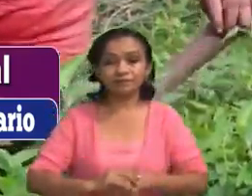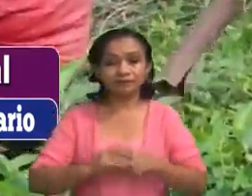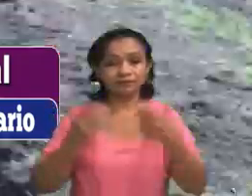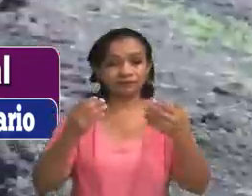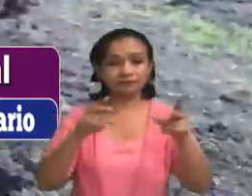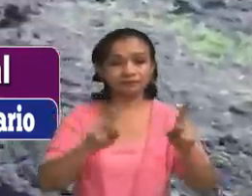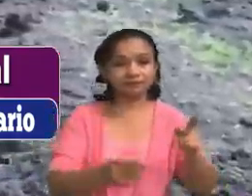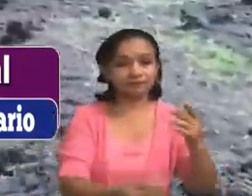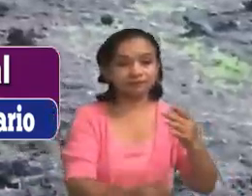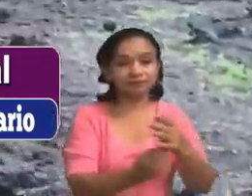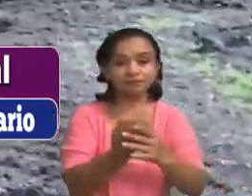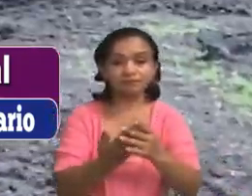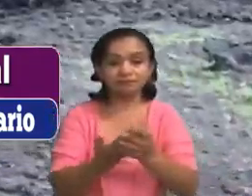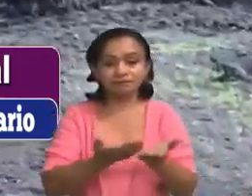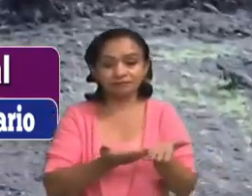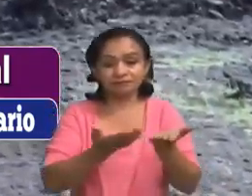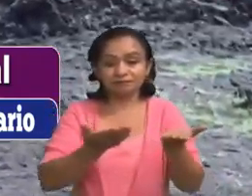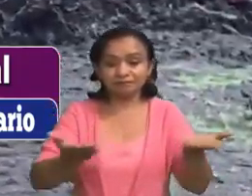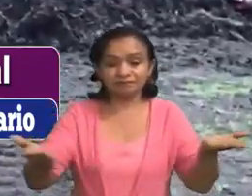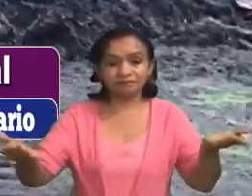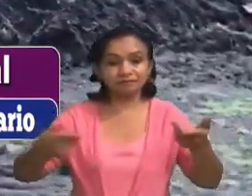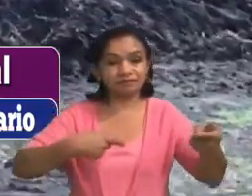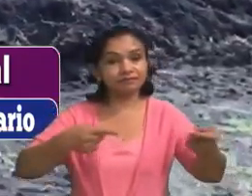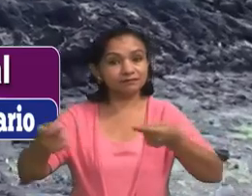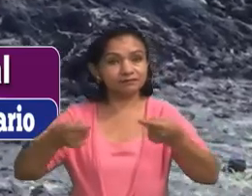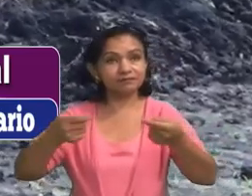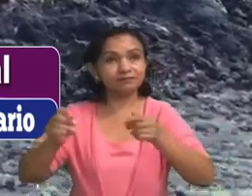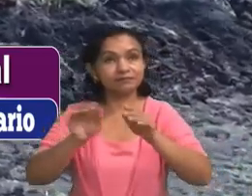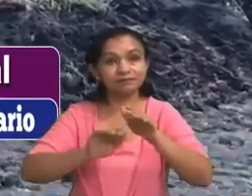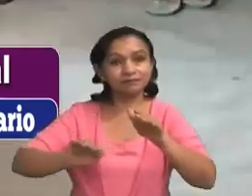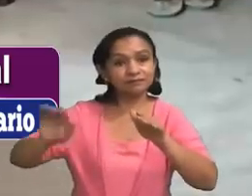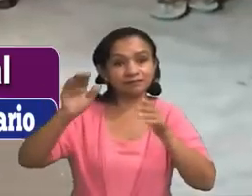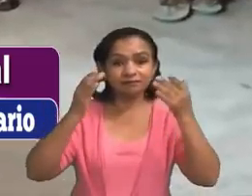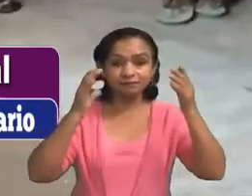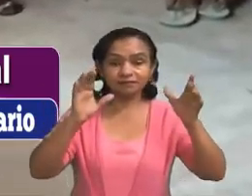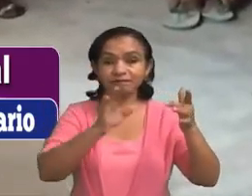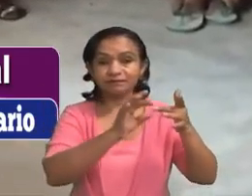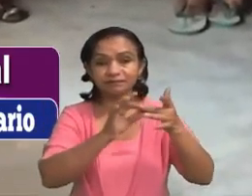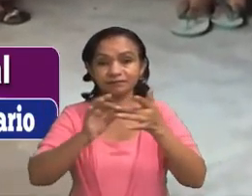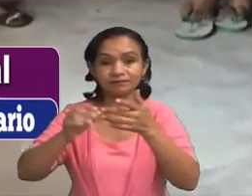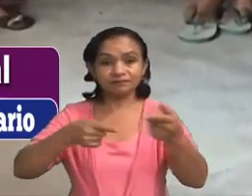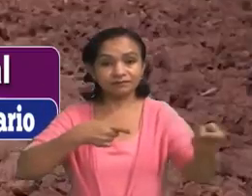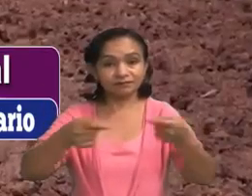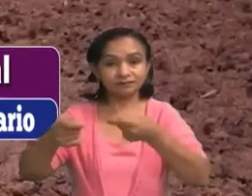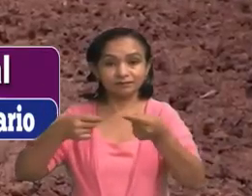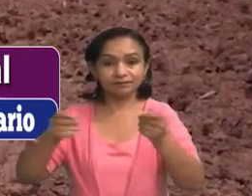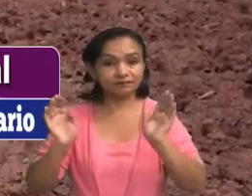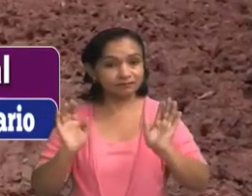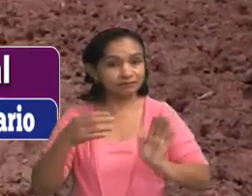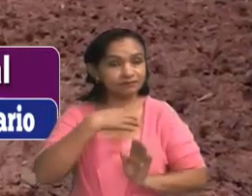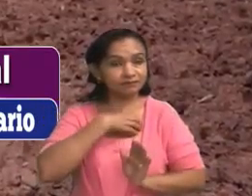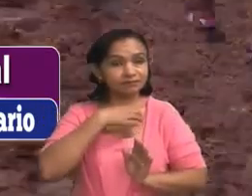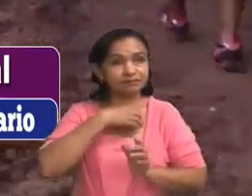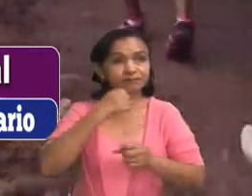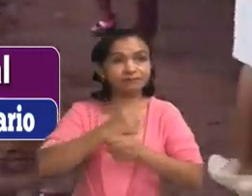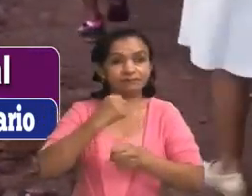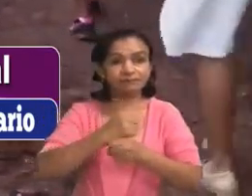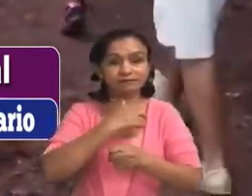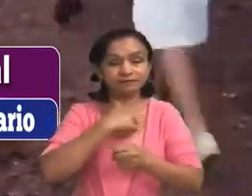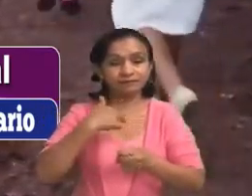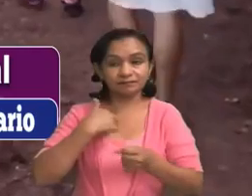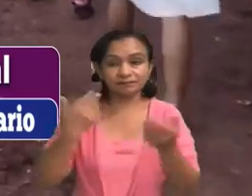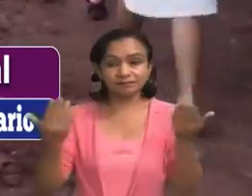productores y productoras enseñando su producto, donde están agregando valor, donde van a estar a la venta. Y vaya, que son al final protagonistas de todo este quehacer